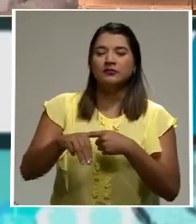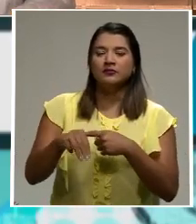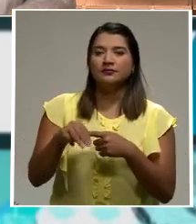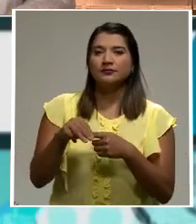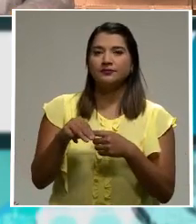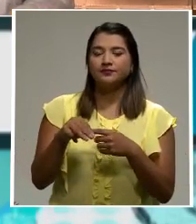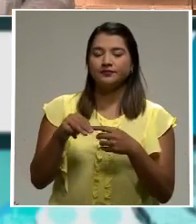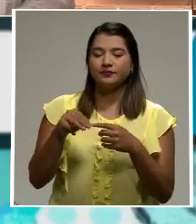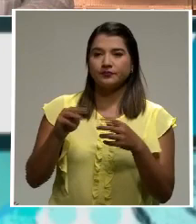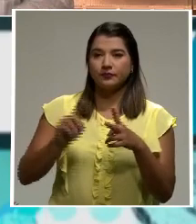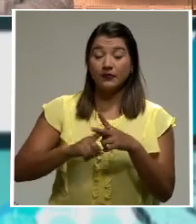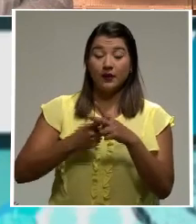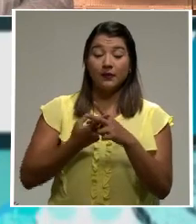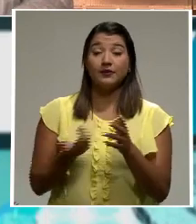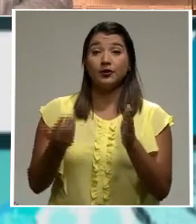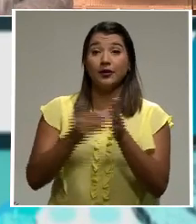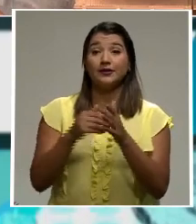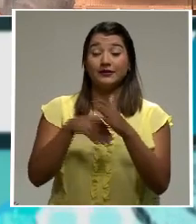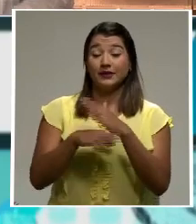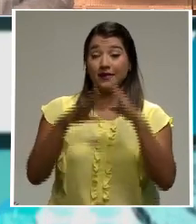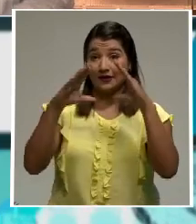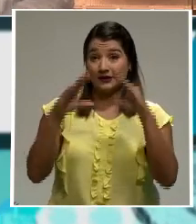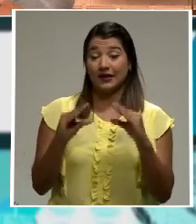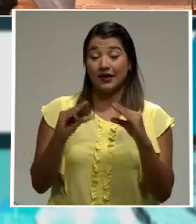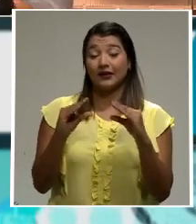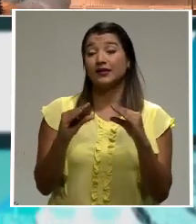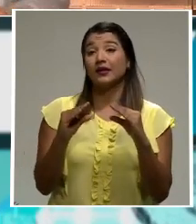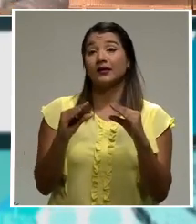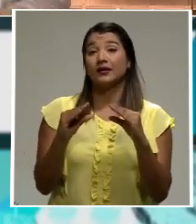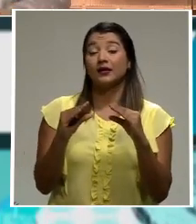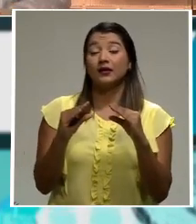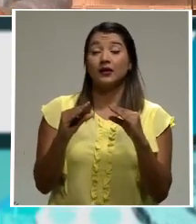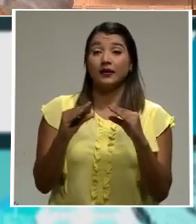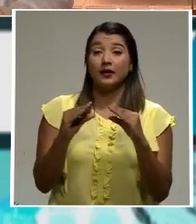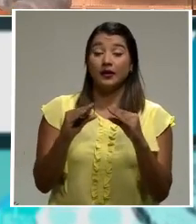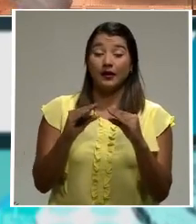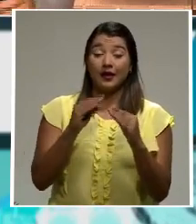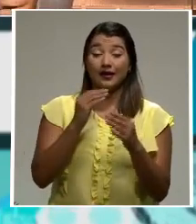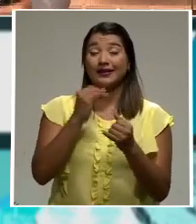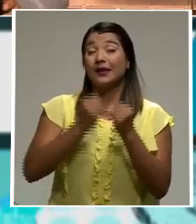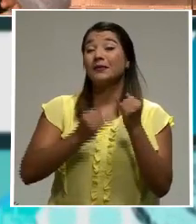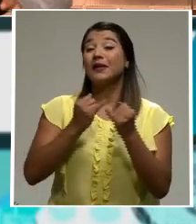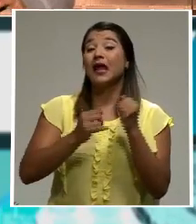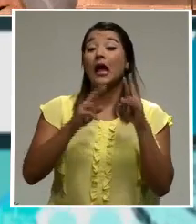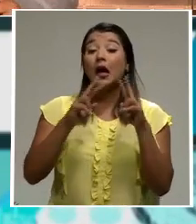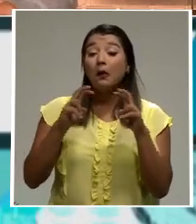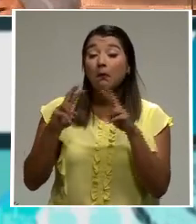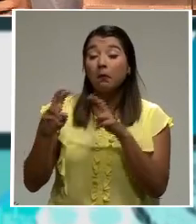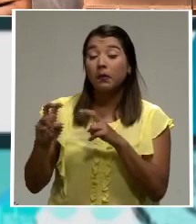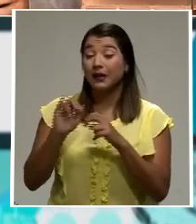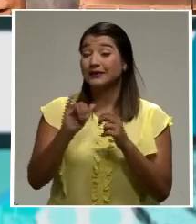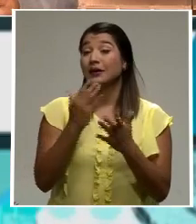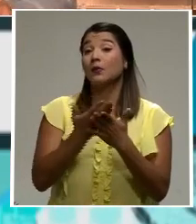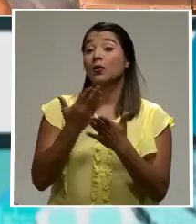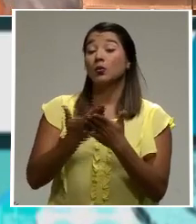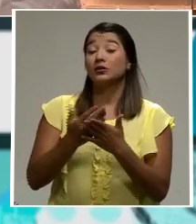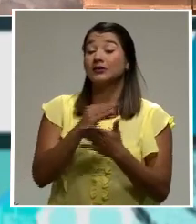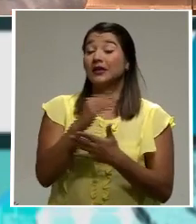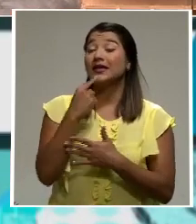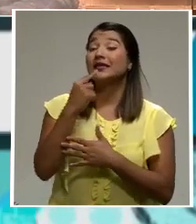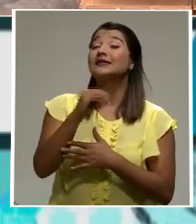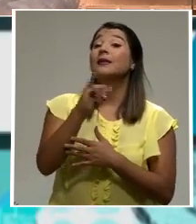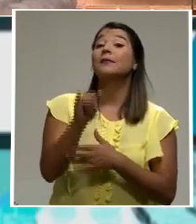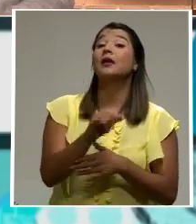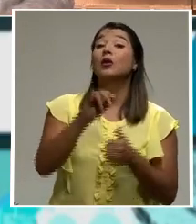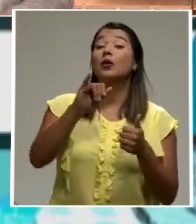retome en horas de la tarde la discusión de estas mociones, y sí aseguran que tanto miércoles,